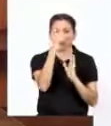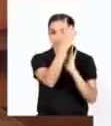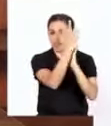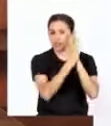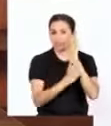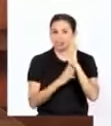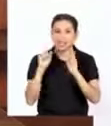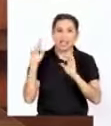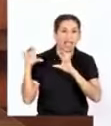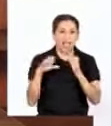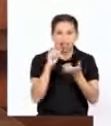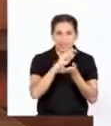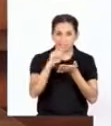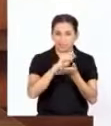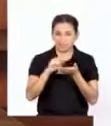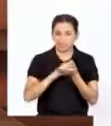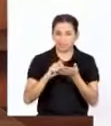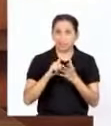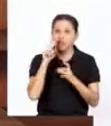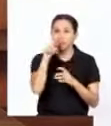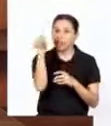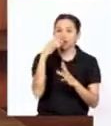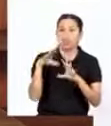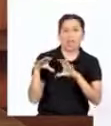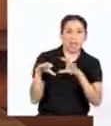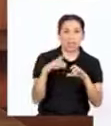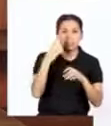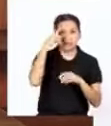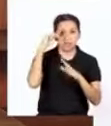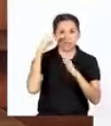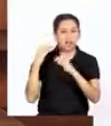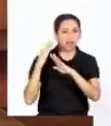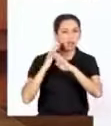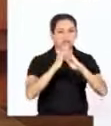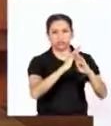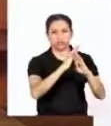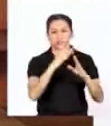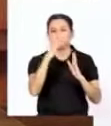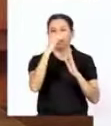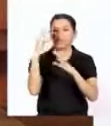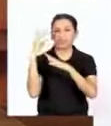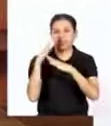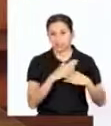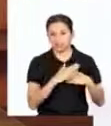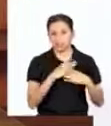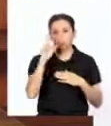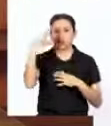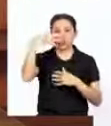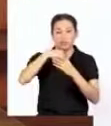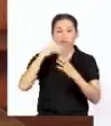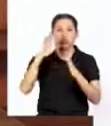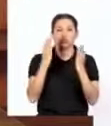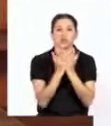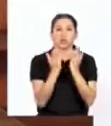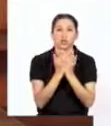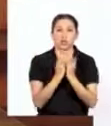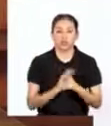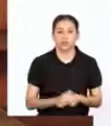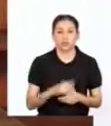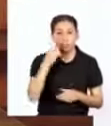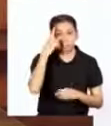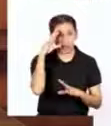una lista de actividades con las acciones que hayan planteado para combatir la discriminación en sus propias